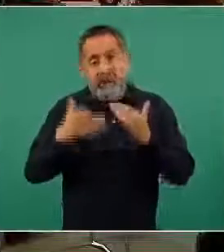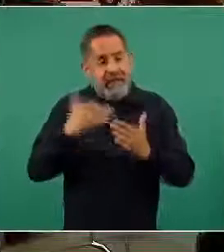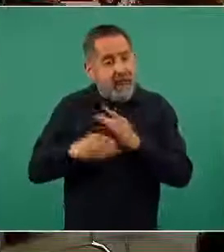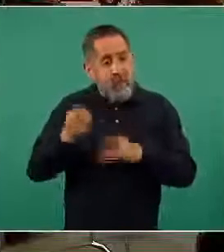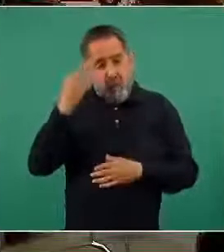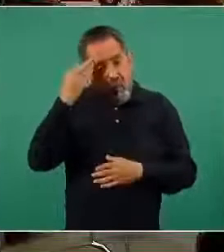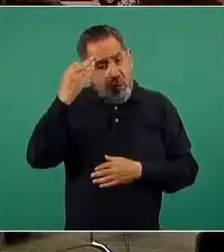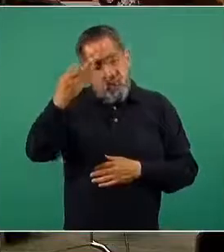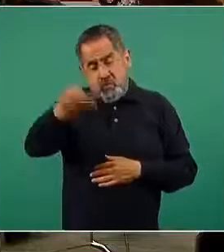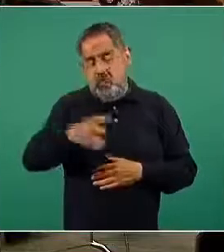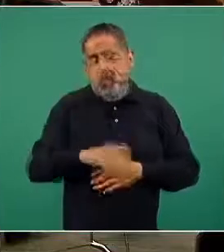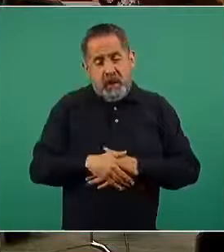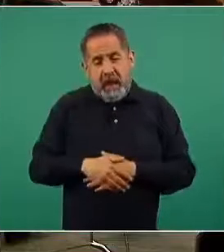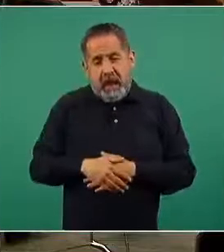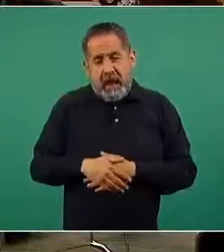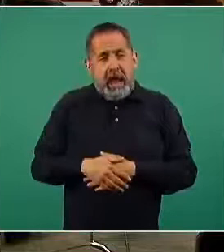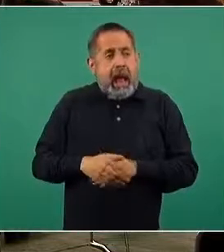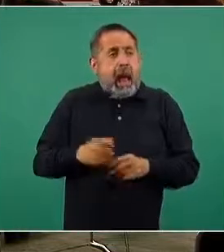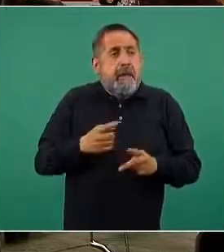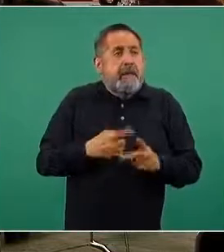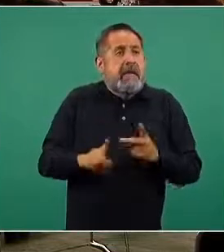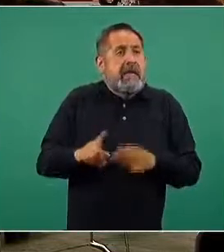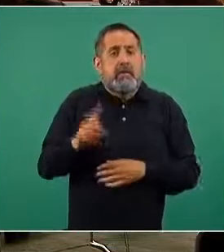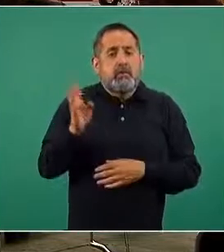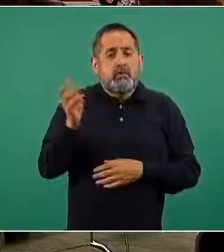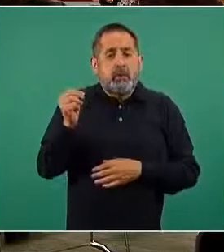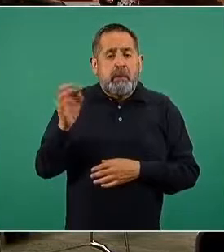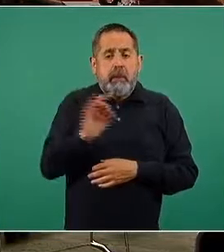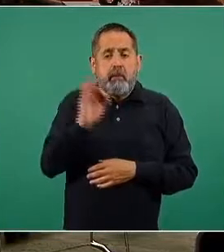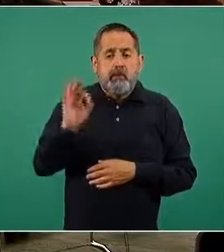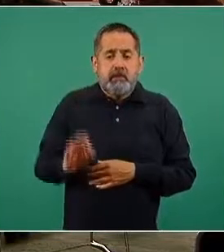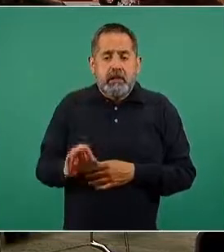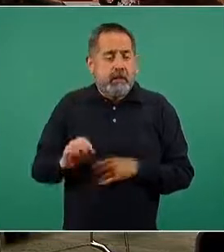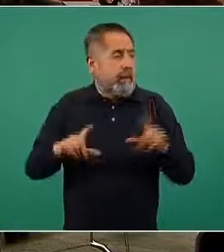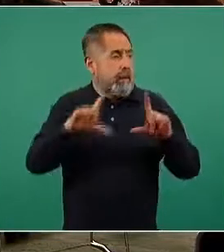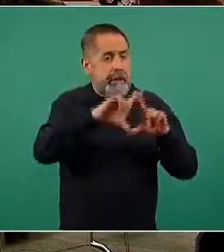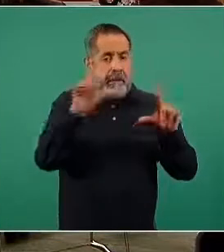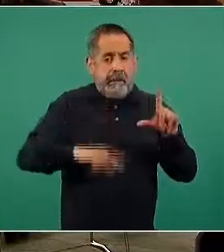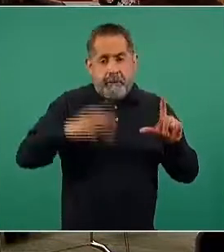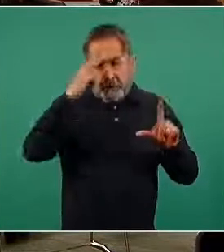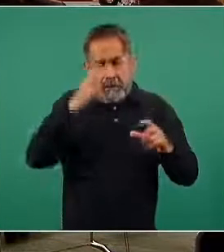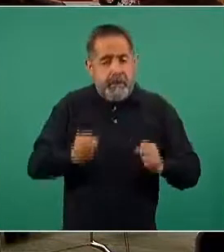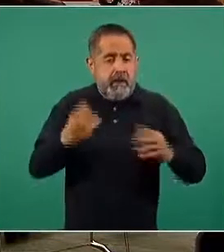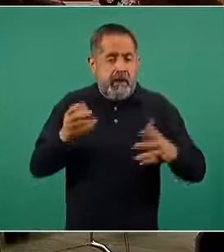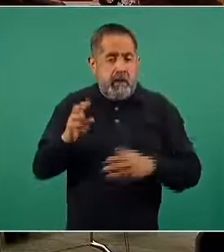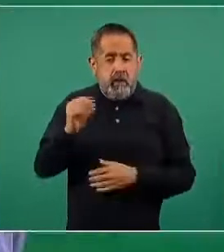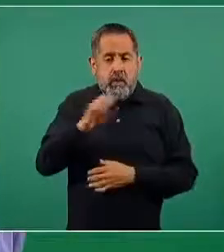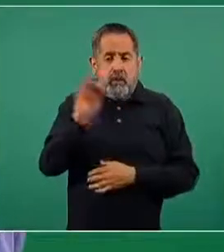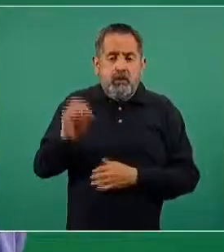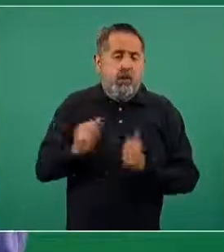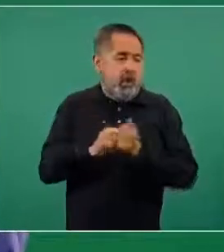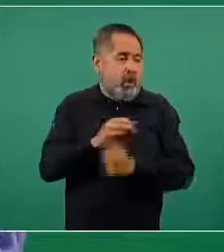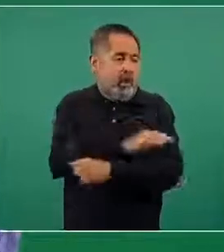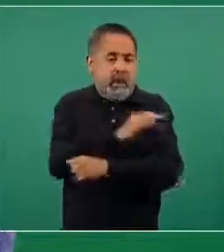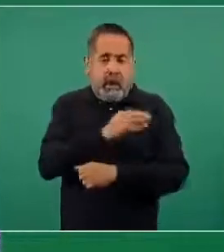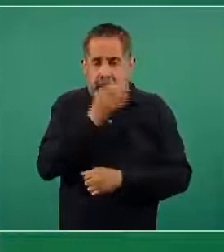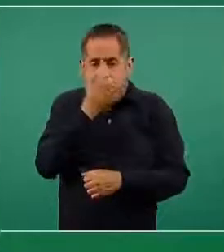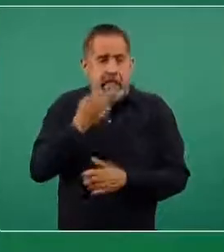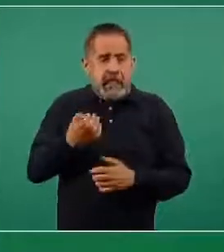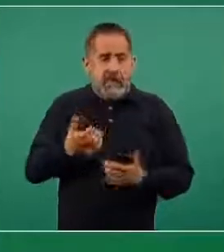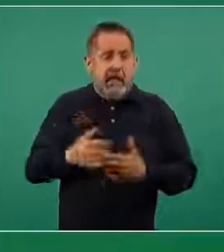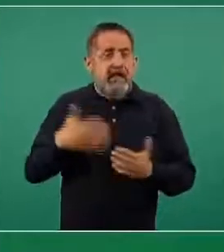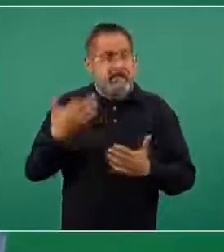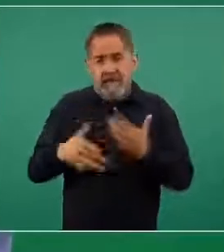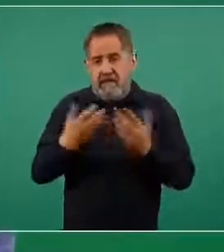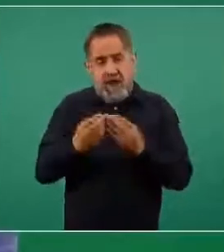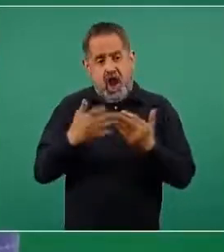eso. Ahorita llevamos un poco más de 9% de la población nacional que ha sido cubierta con vacuna. Todavía